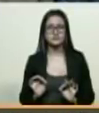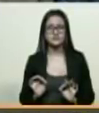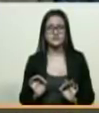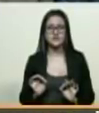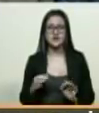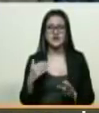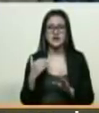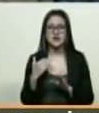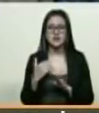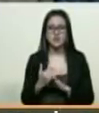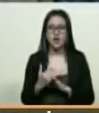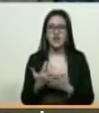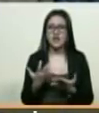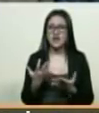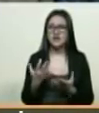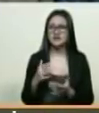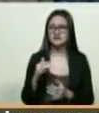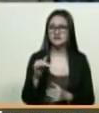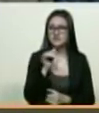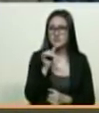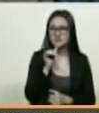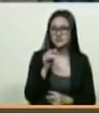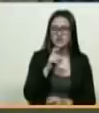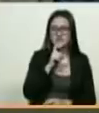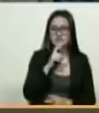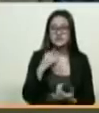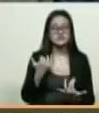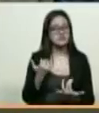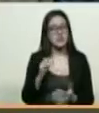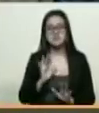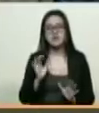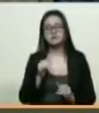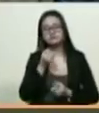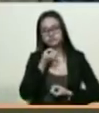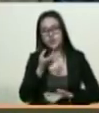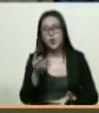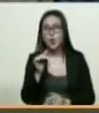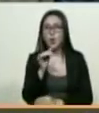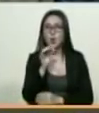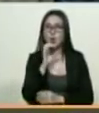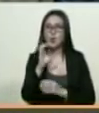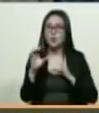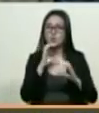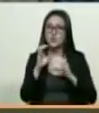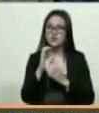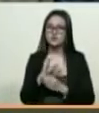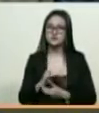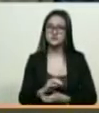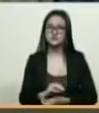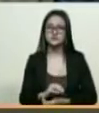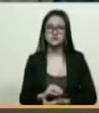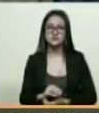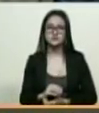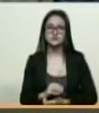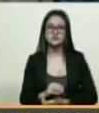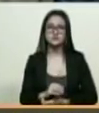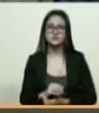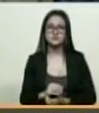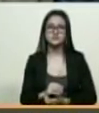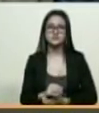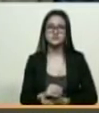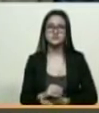gordianos, cuellos de botella, que con simple comunicación, repito, con simple comunicación, hemos